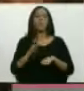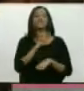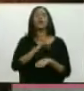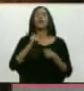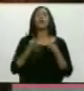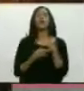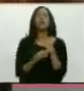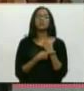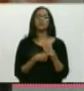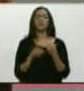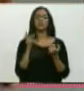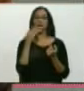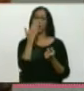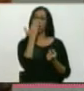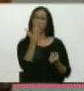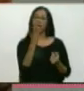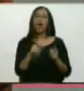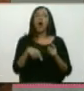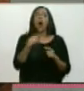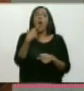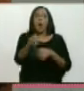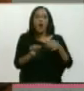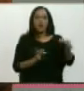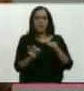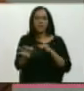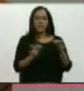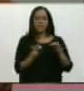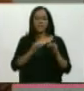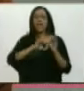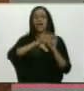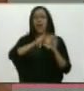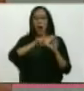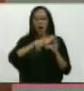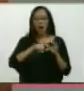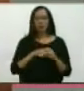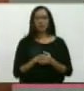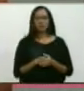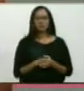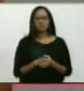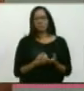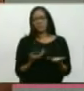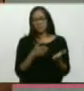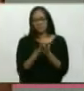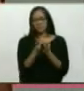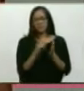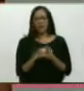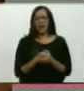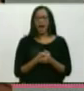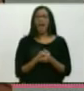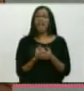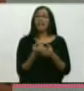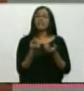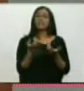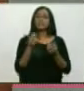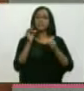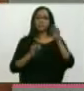Guaidó está ahorita frente a otro show de corrupción. Resulta pasa y acontece que el